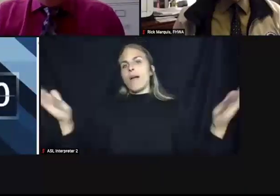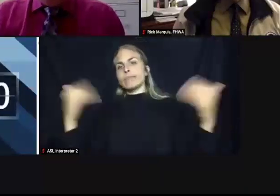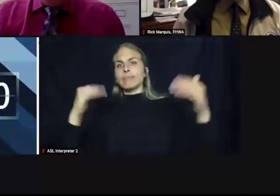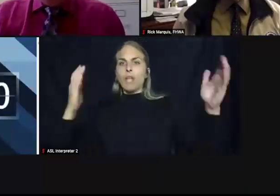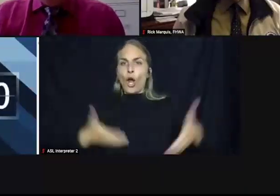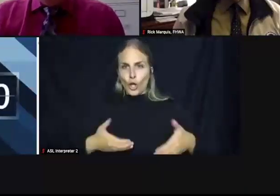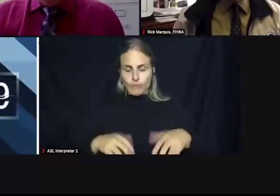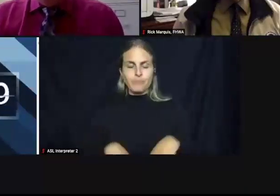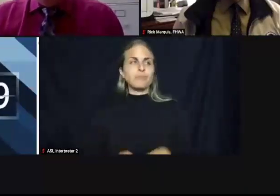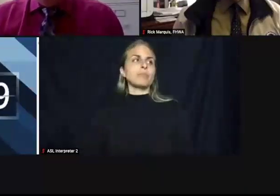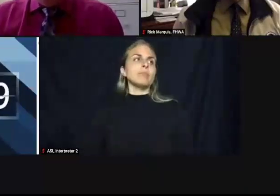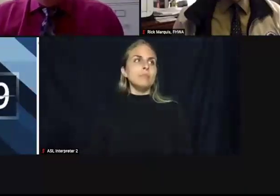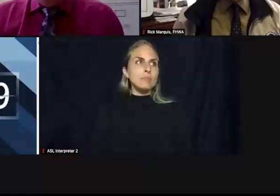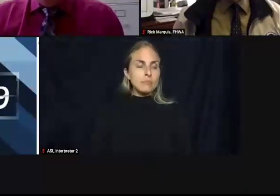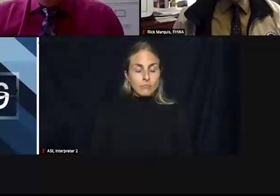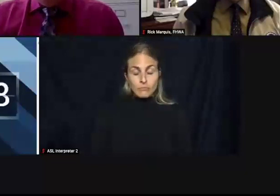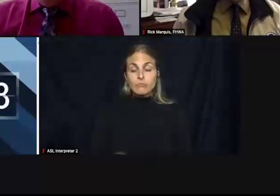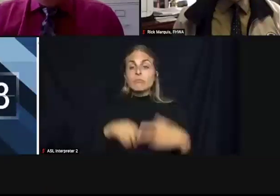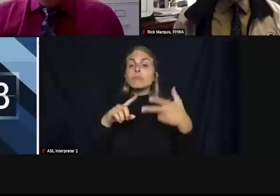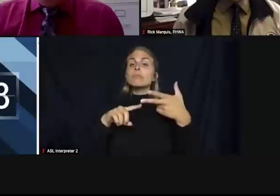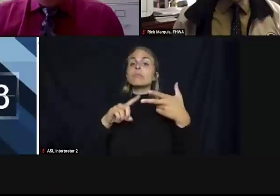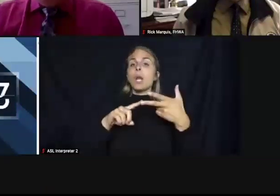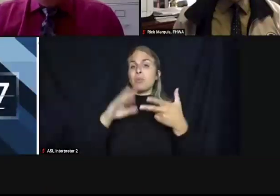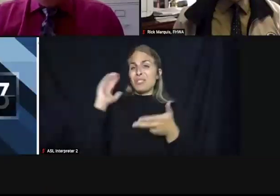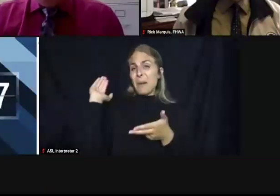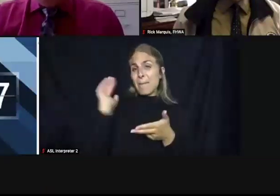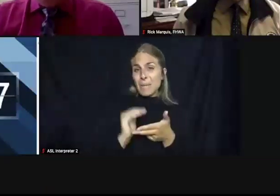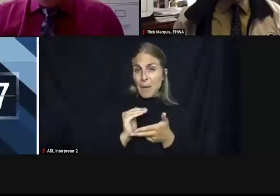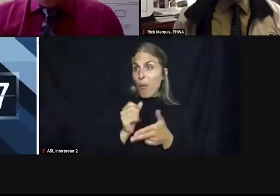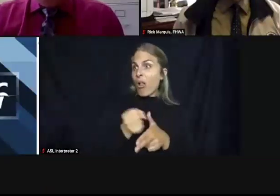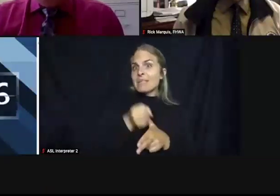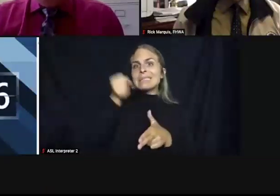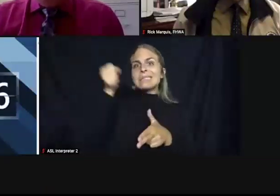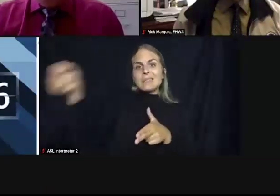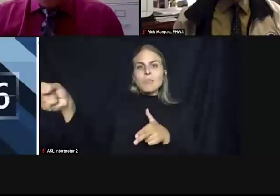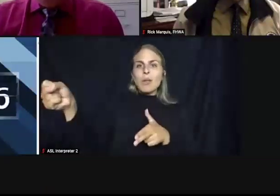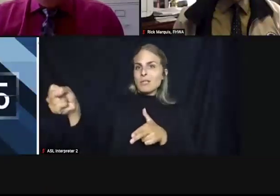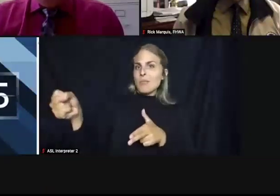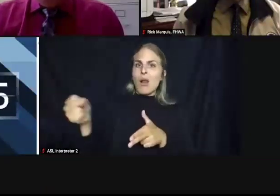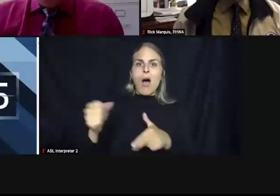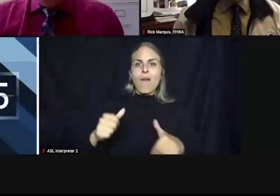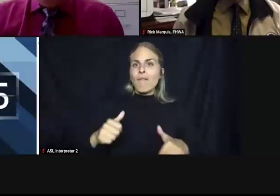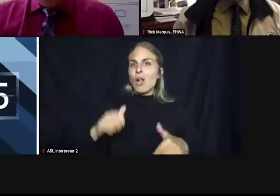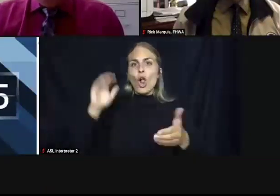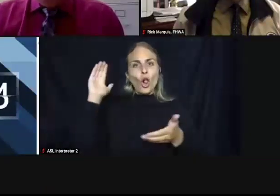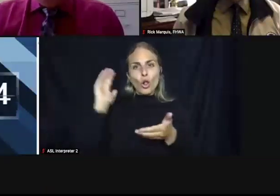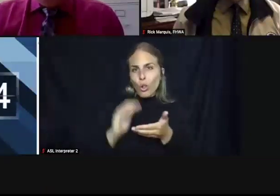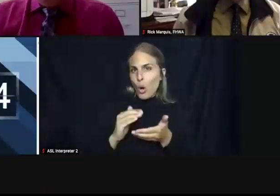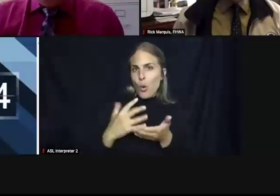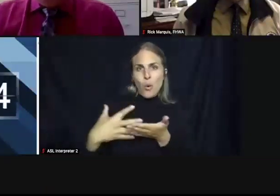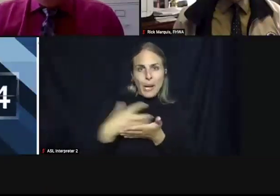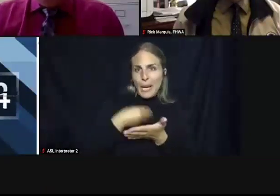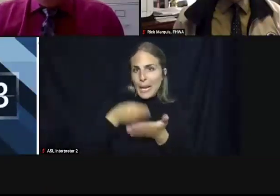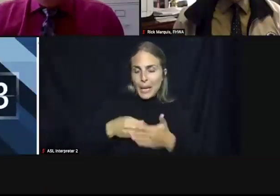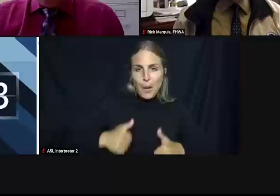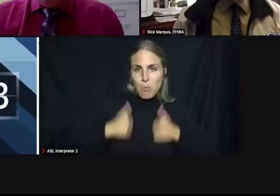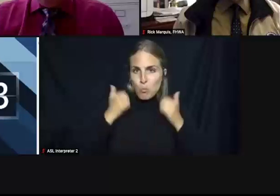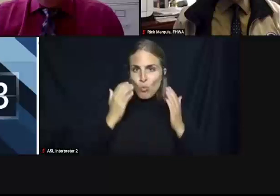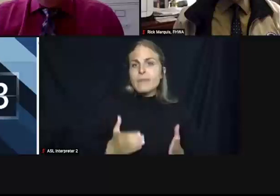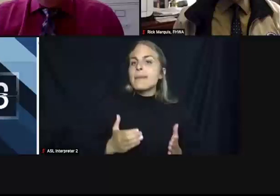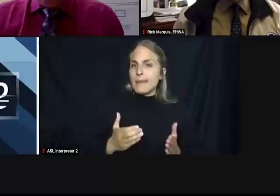personas también del oeste de la ciudad. Tres, quisiera ver un desplazamiento mínimo de residentes